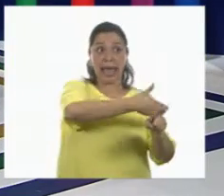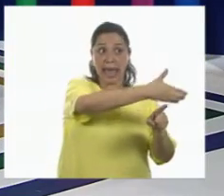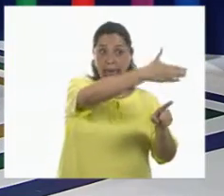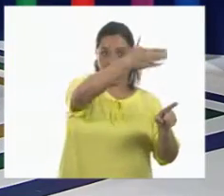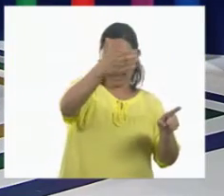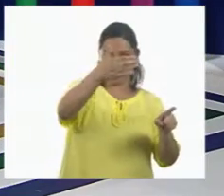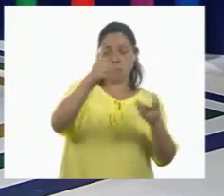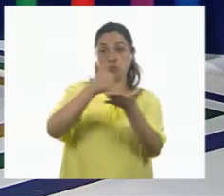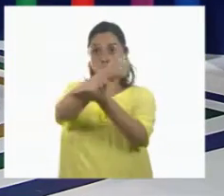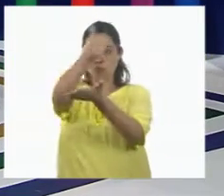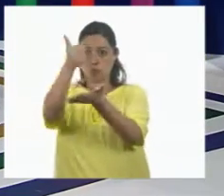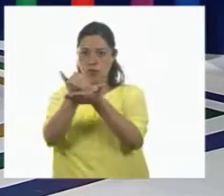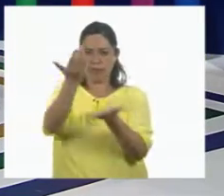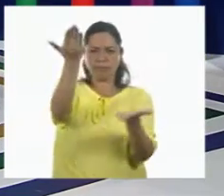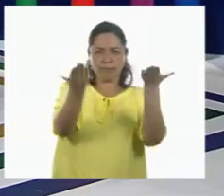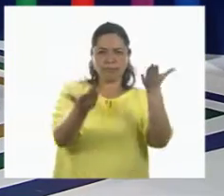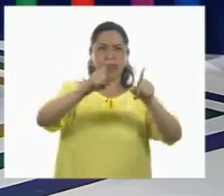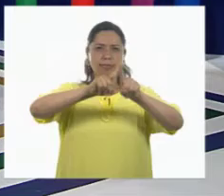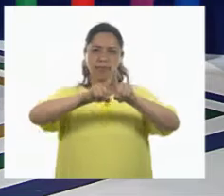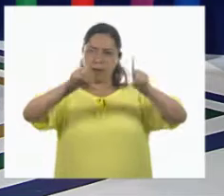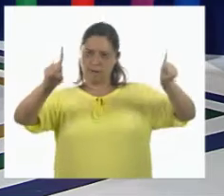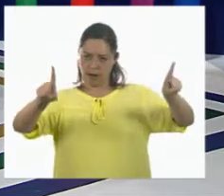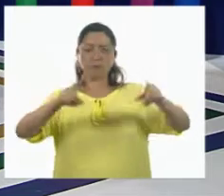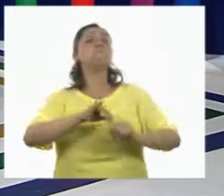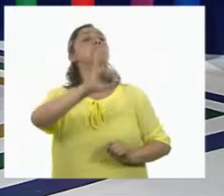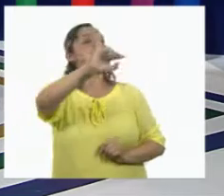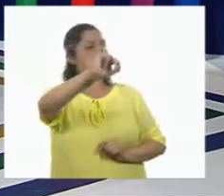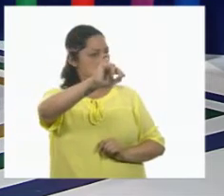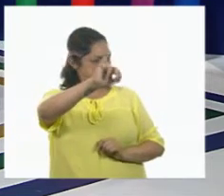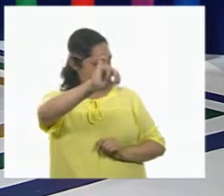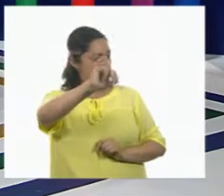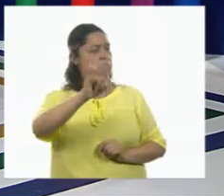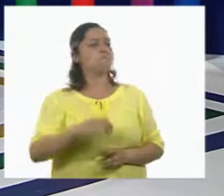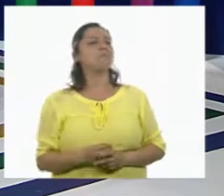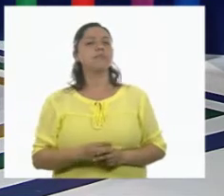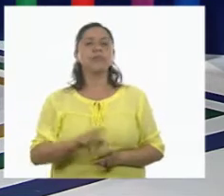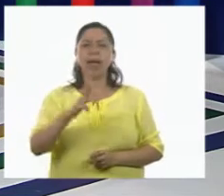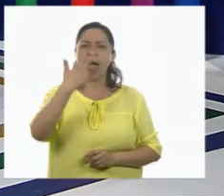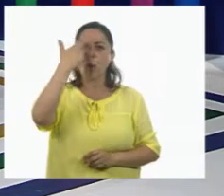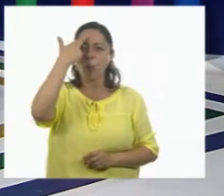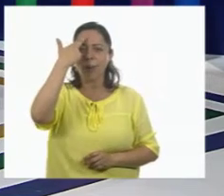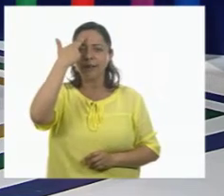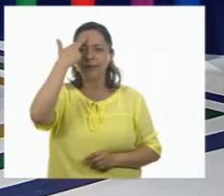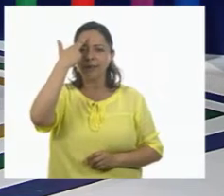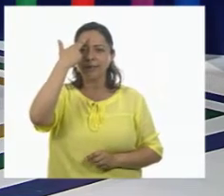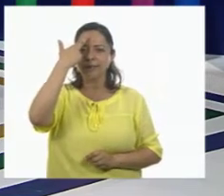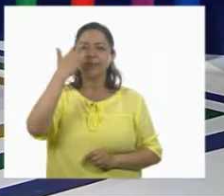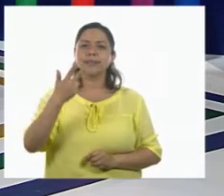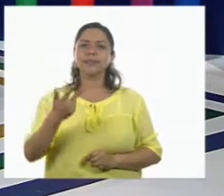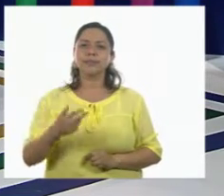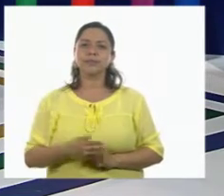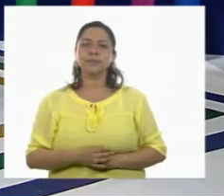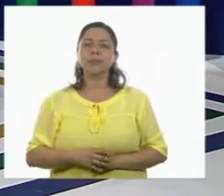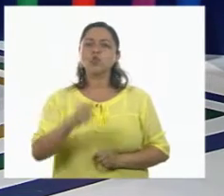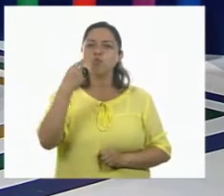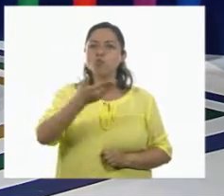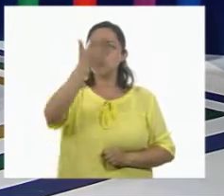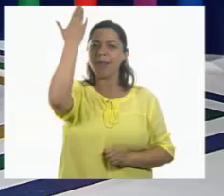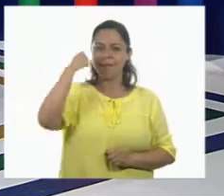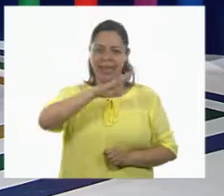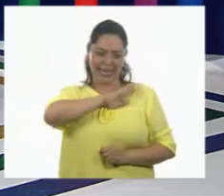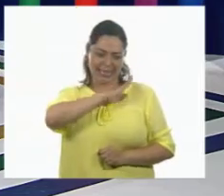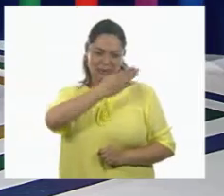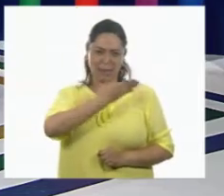de la ciudad? Muy bien, me parece increíble. Sí. ¿Te acuerdas que una vez hicimos un cuadro comparativo en español sobre